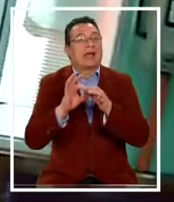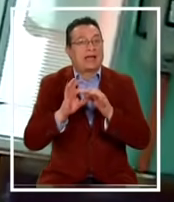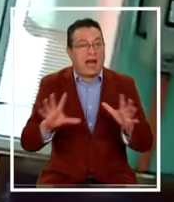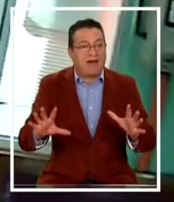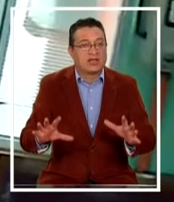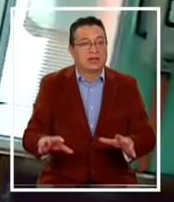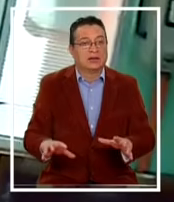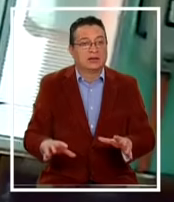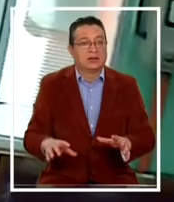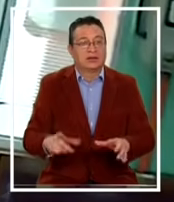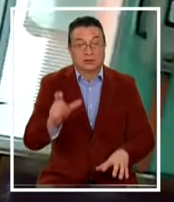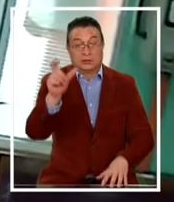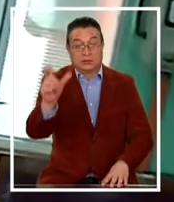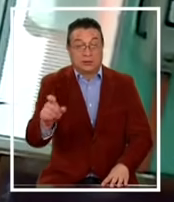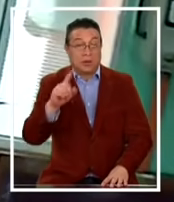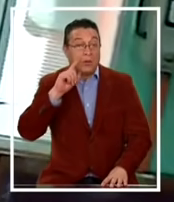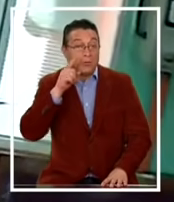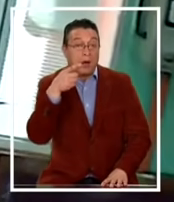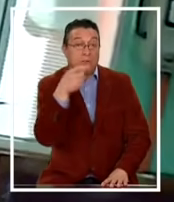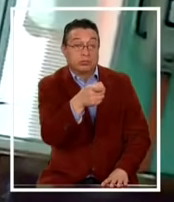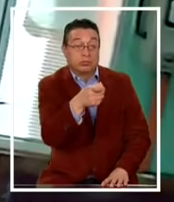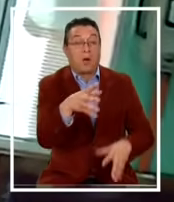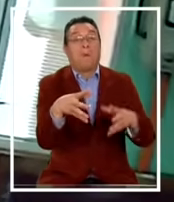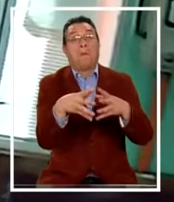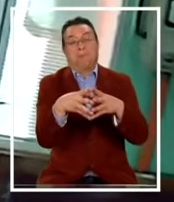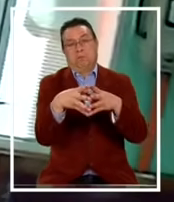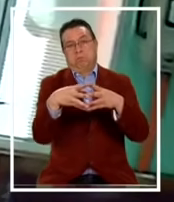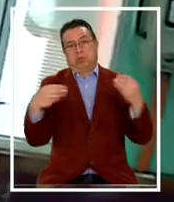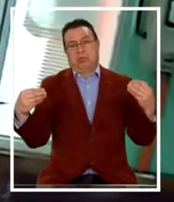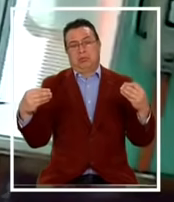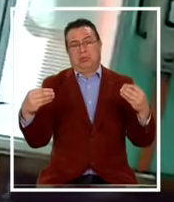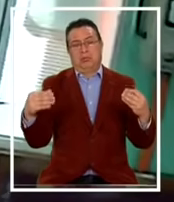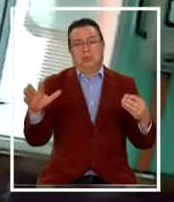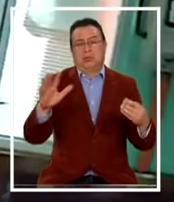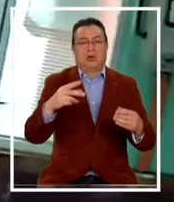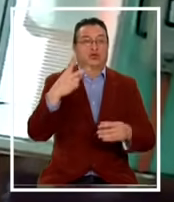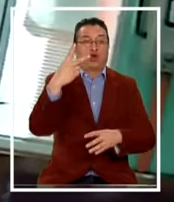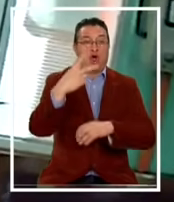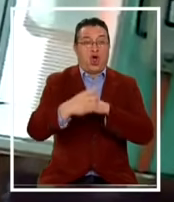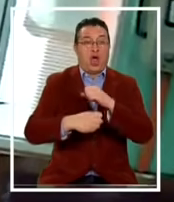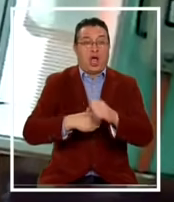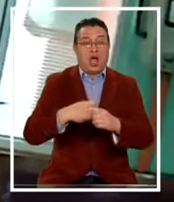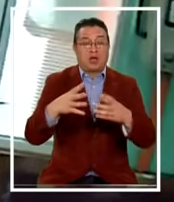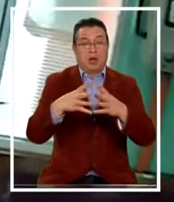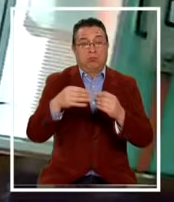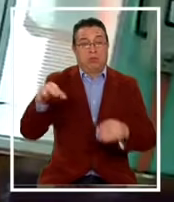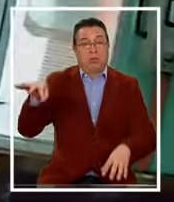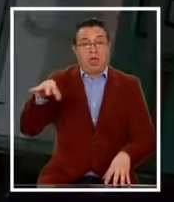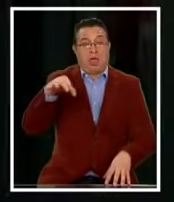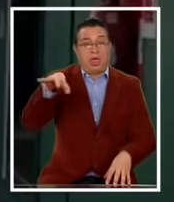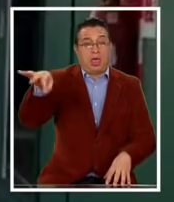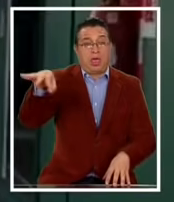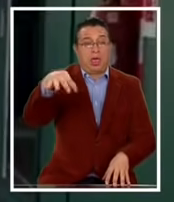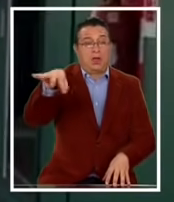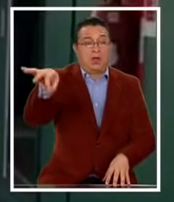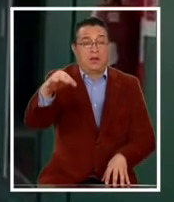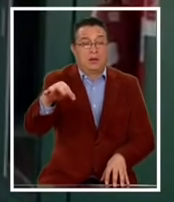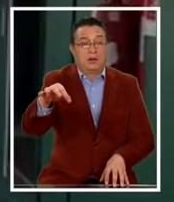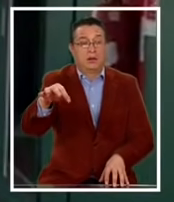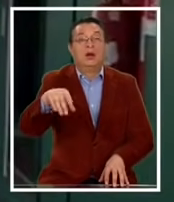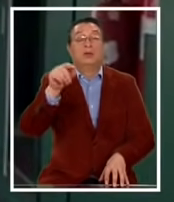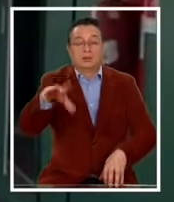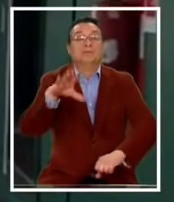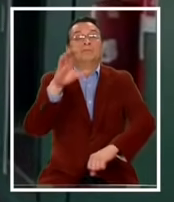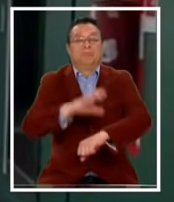gravedad. El autor de los disparos se dio a la fuga y permaneció durante más de 2 años en calidad de prófugo, hasta